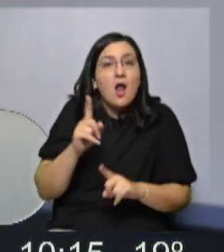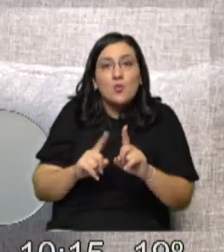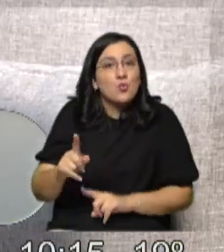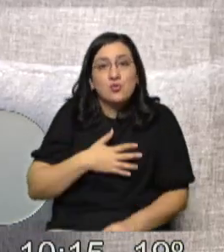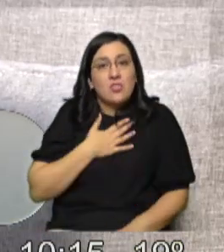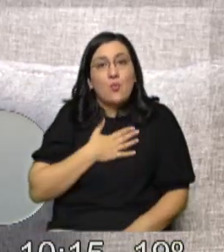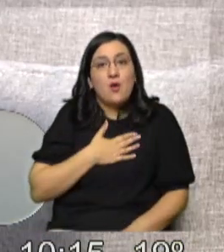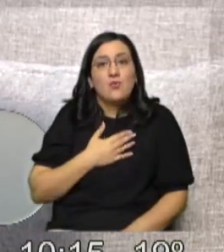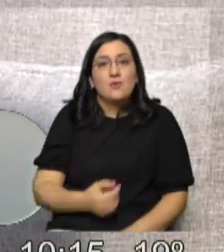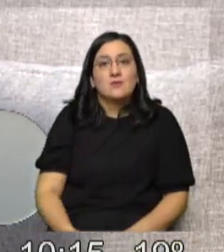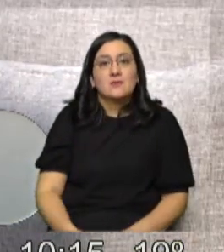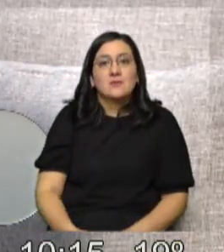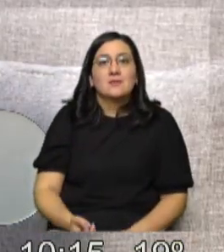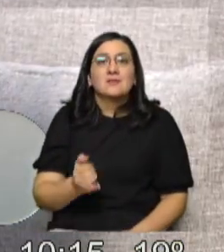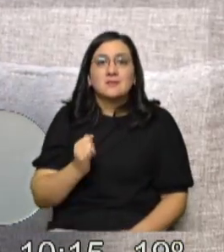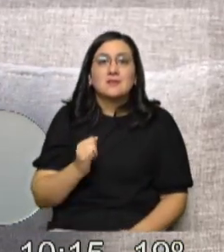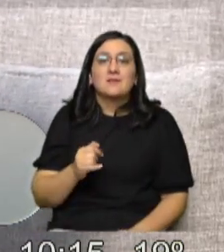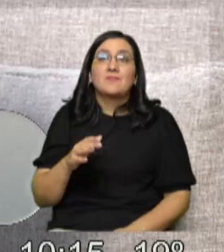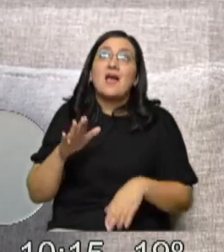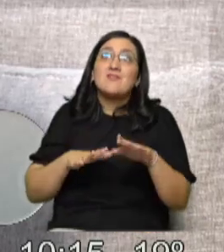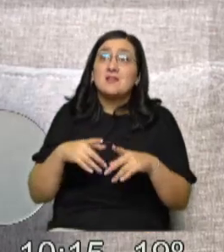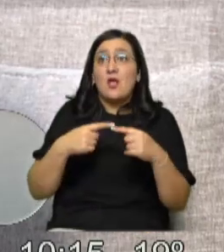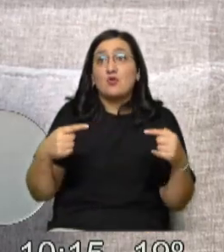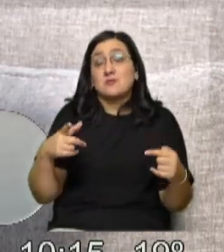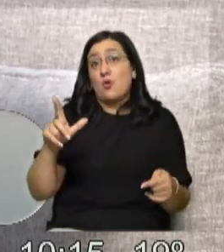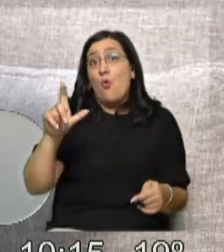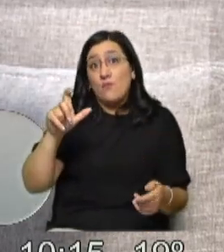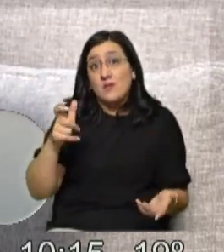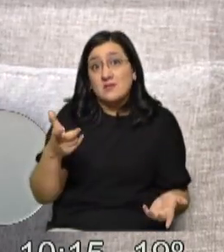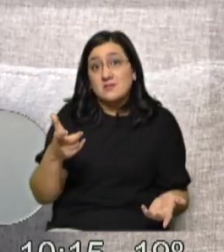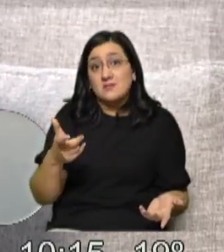cosas, a veces es eso. Las obviedades a veces